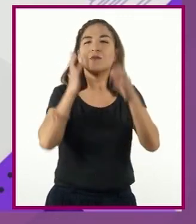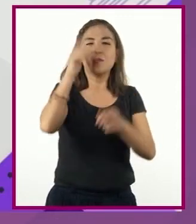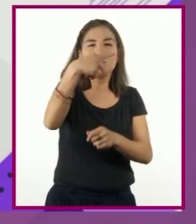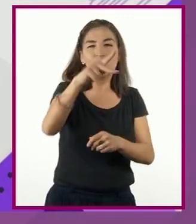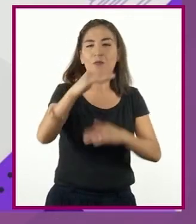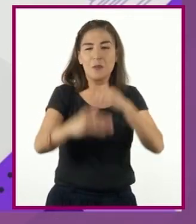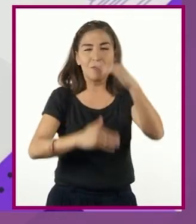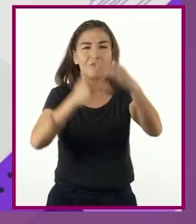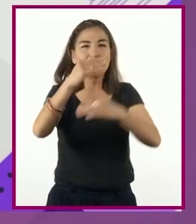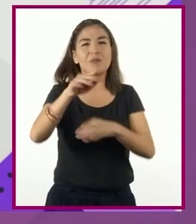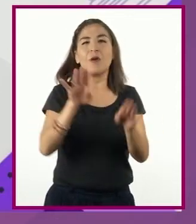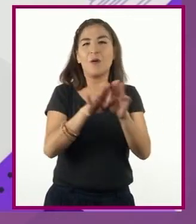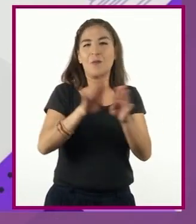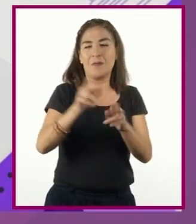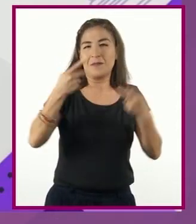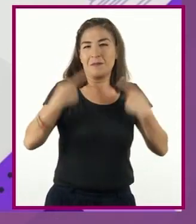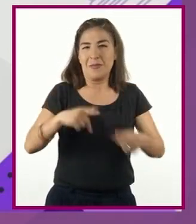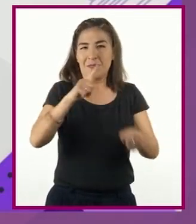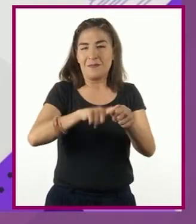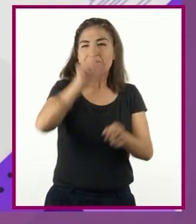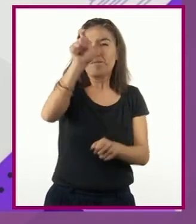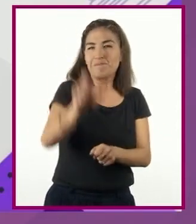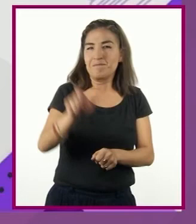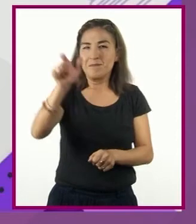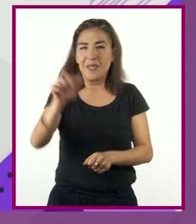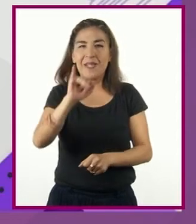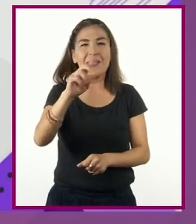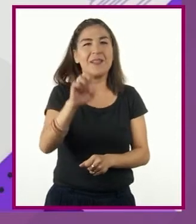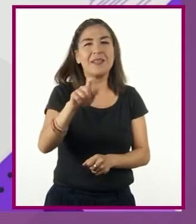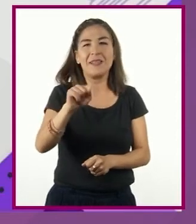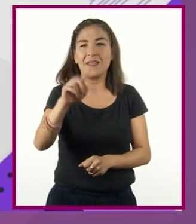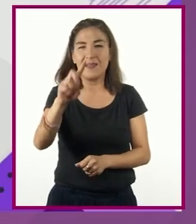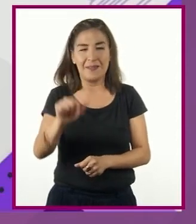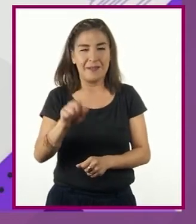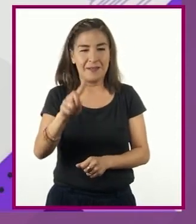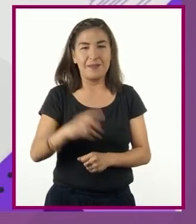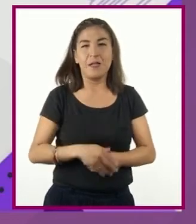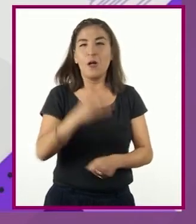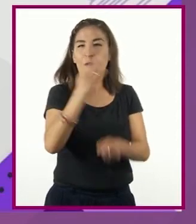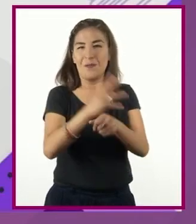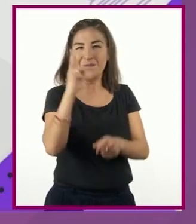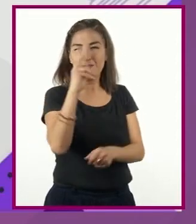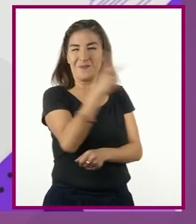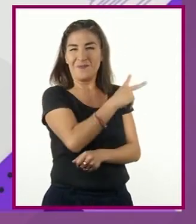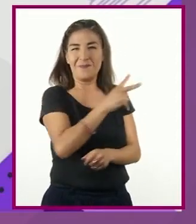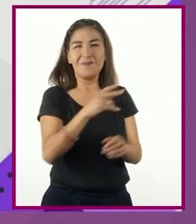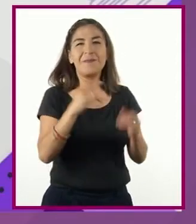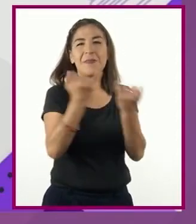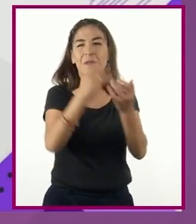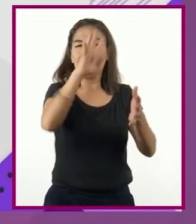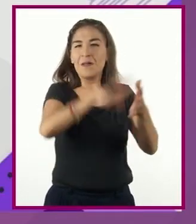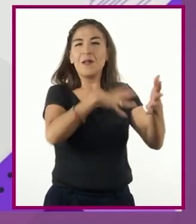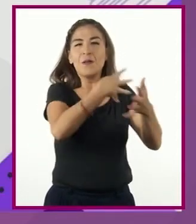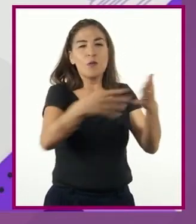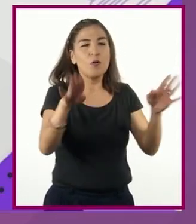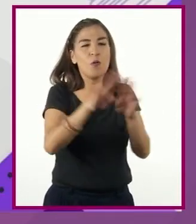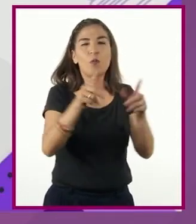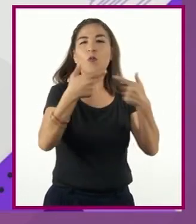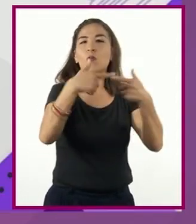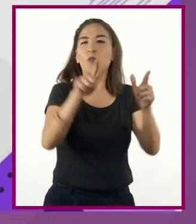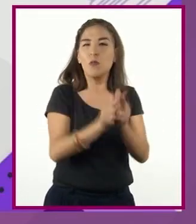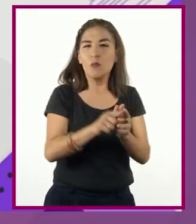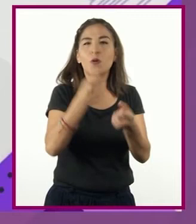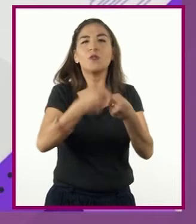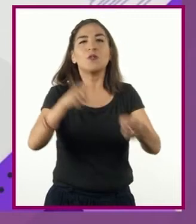identidad. En el cuadro, en el que observan en pantalla, pueden ver algunos de los grupos